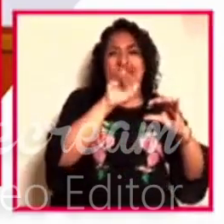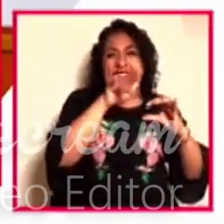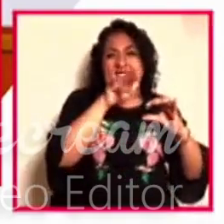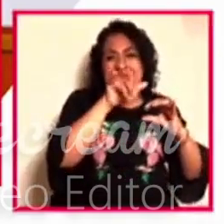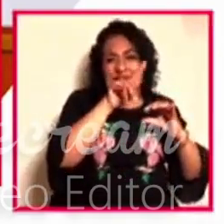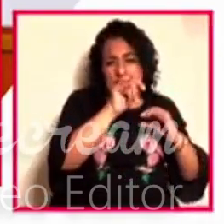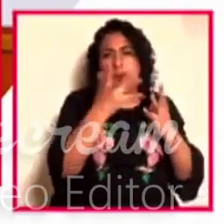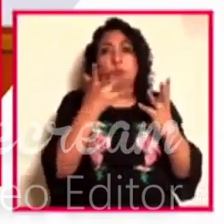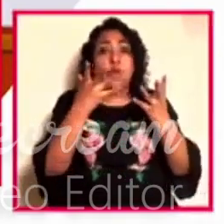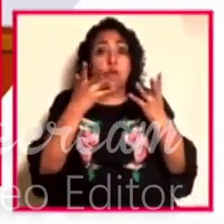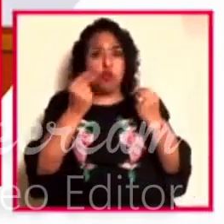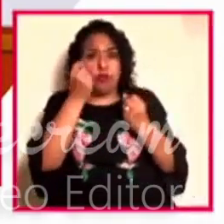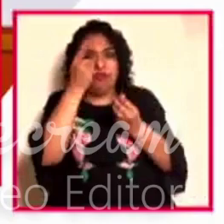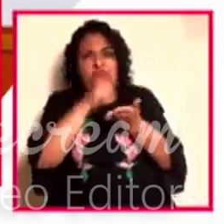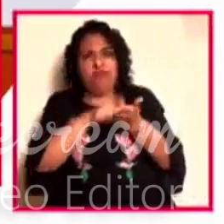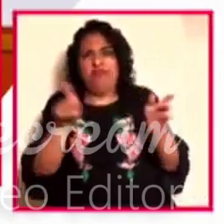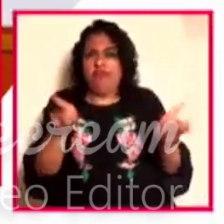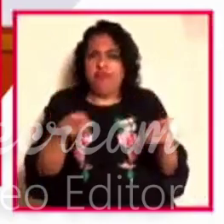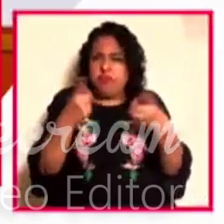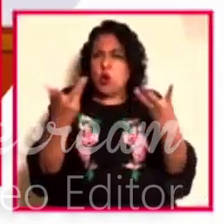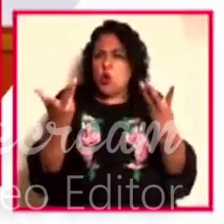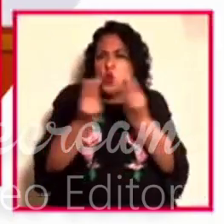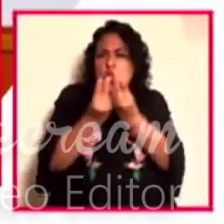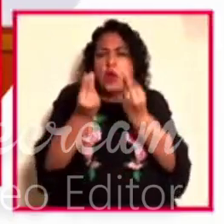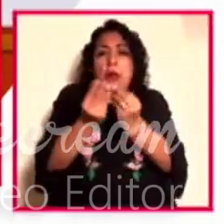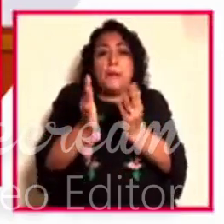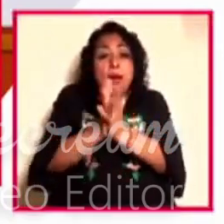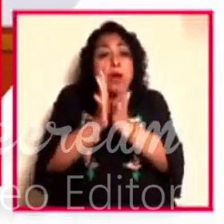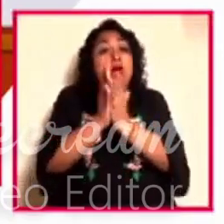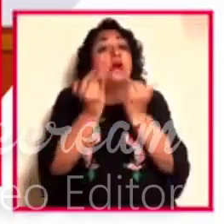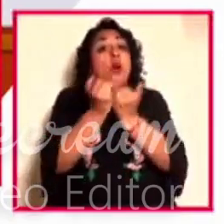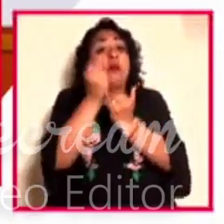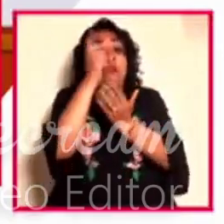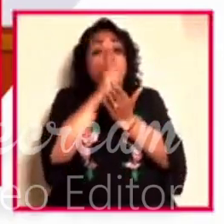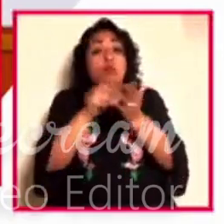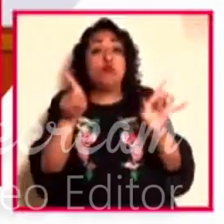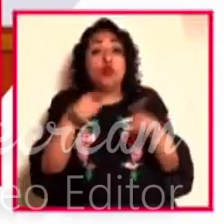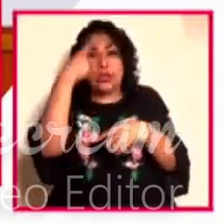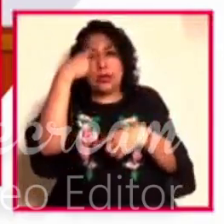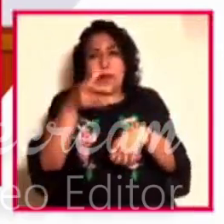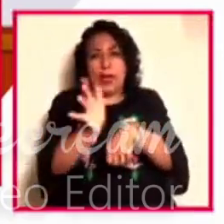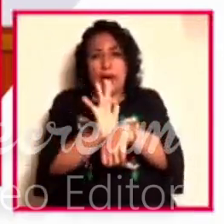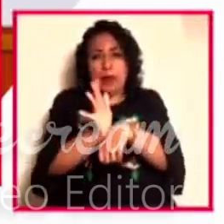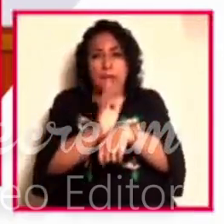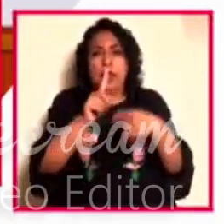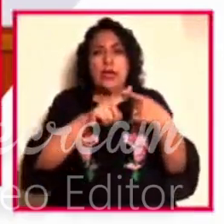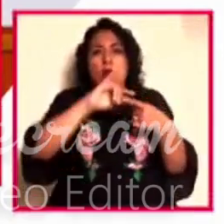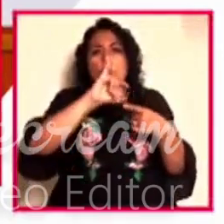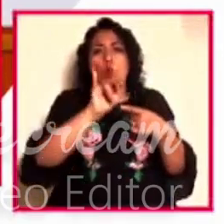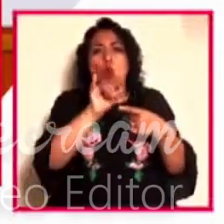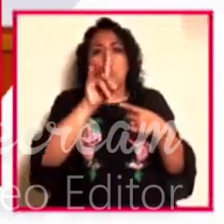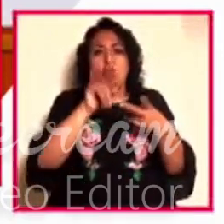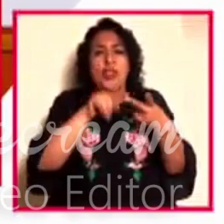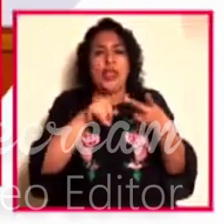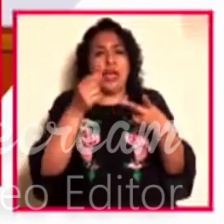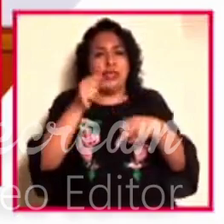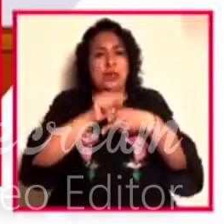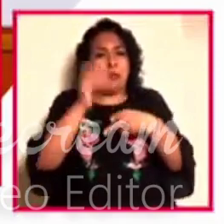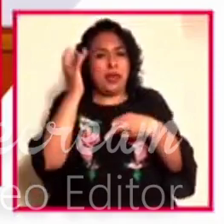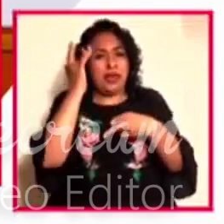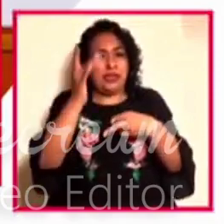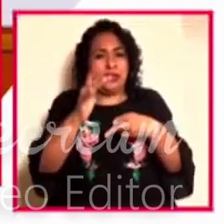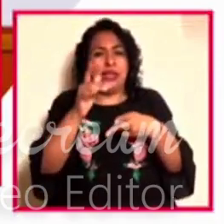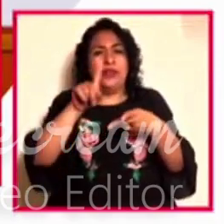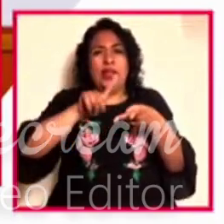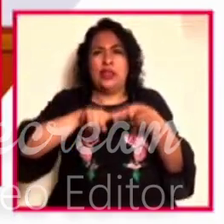Muchas fueron sus composiciones y colaboraciones. Incluso escribió la música para las películas Judea, Semana Santa entre los coras,